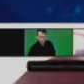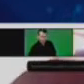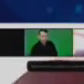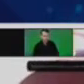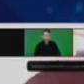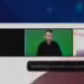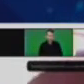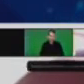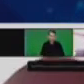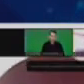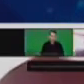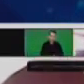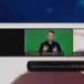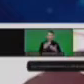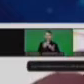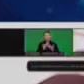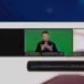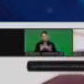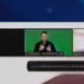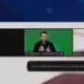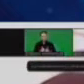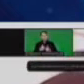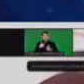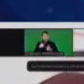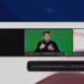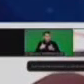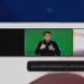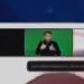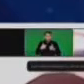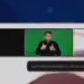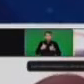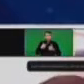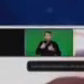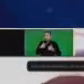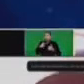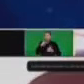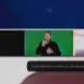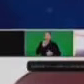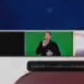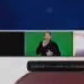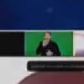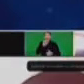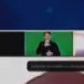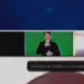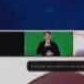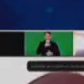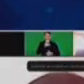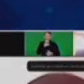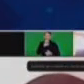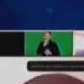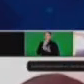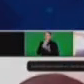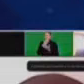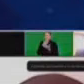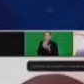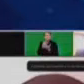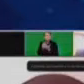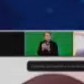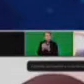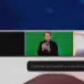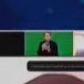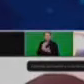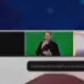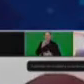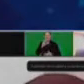Entonces, inicialmente, pues agradecerle a la Agencia Nacional del Espectro, a Carol y a